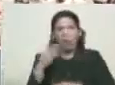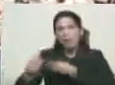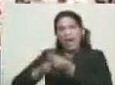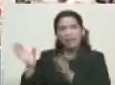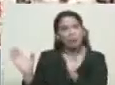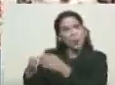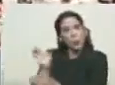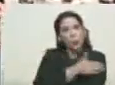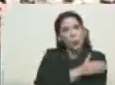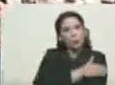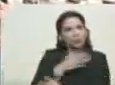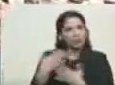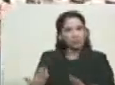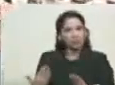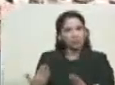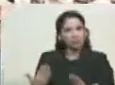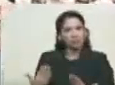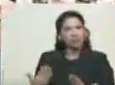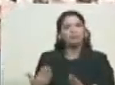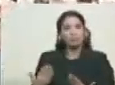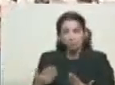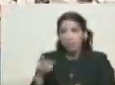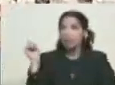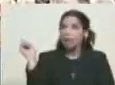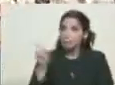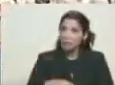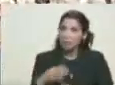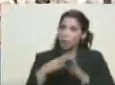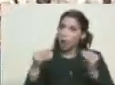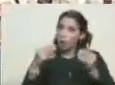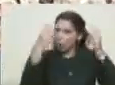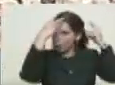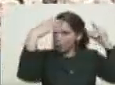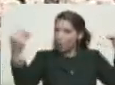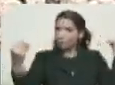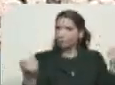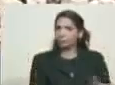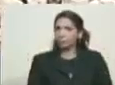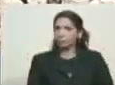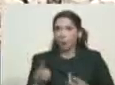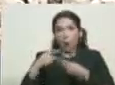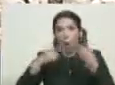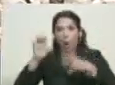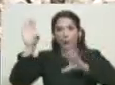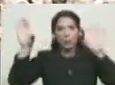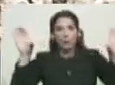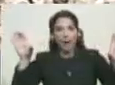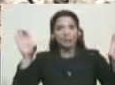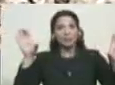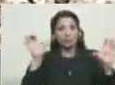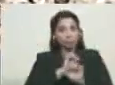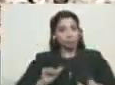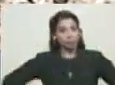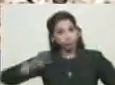Ah, estaba el cuerpo diplomático presente también, embajadores de otros países, agregados